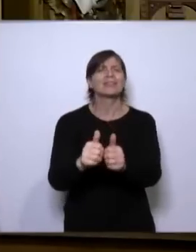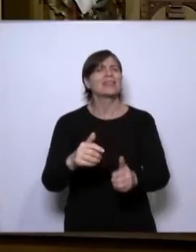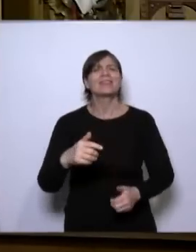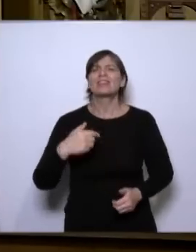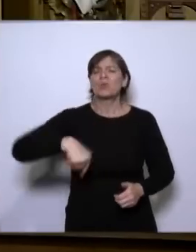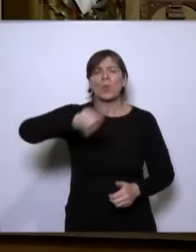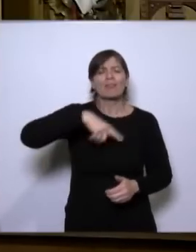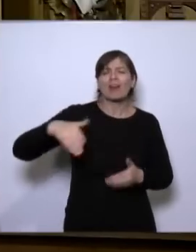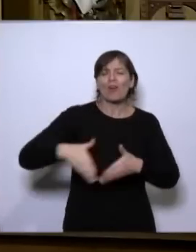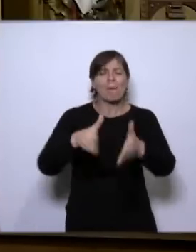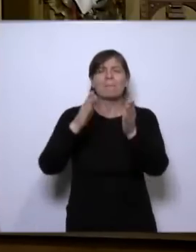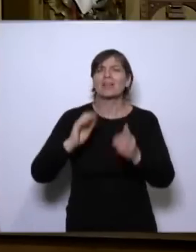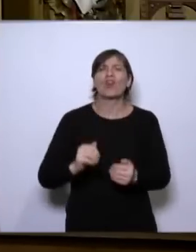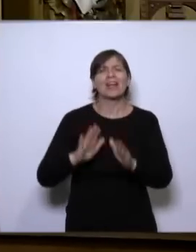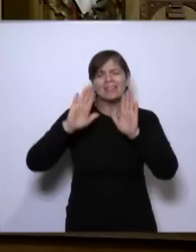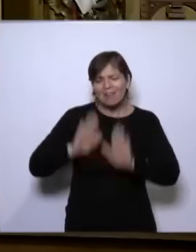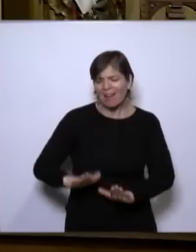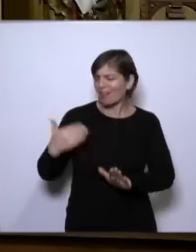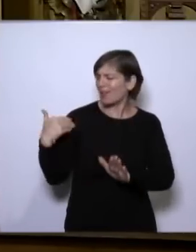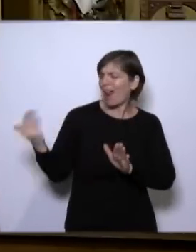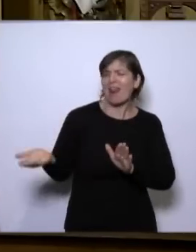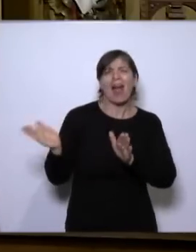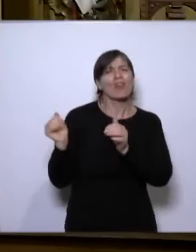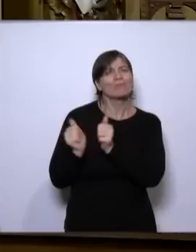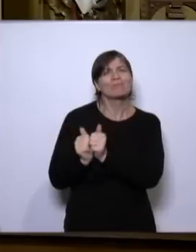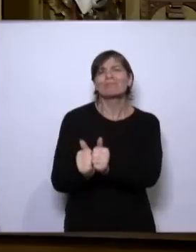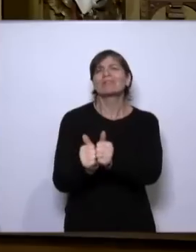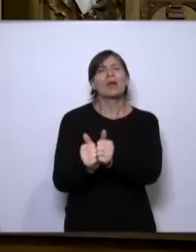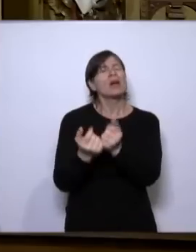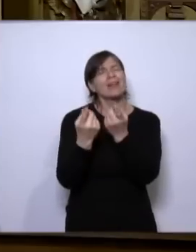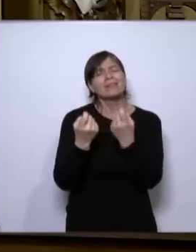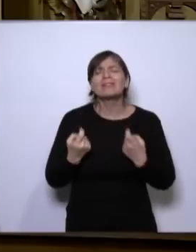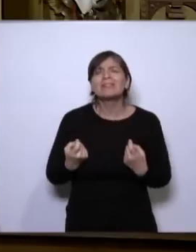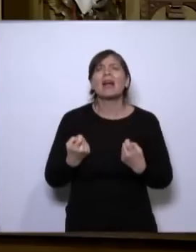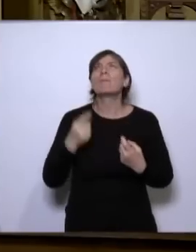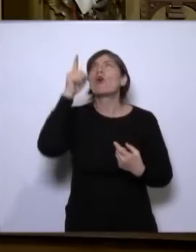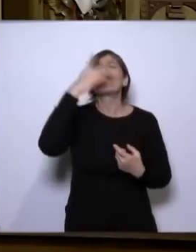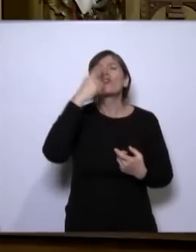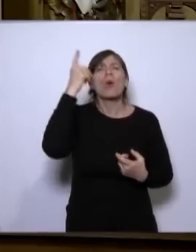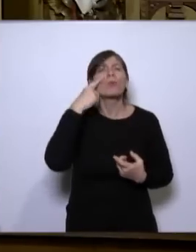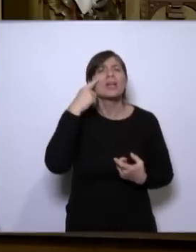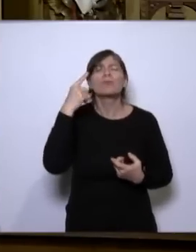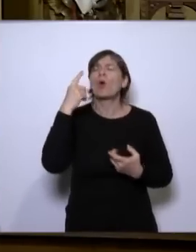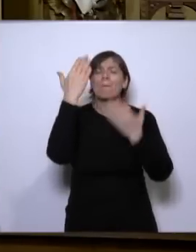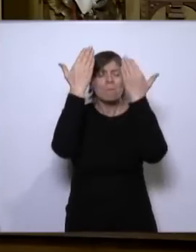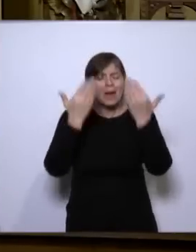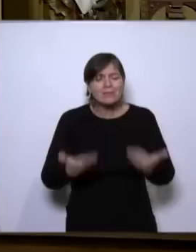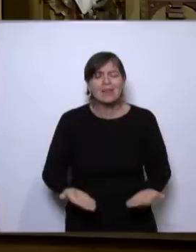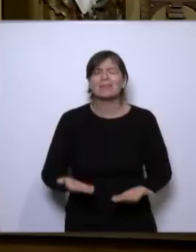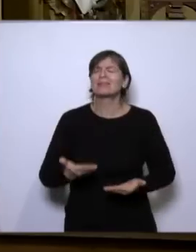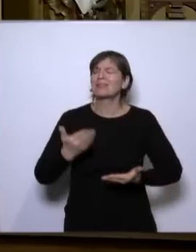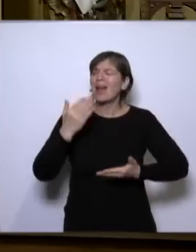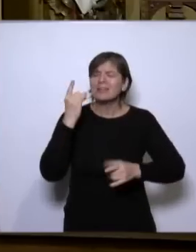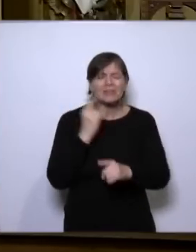vivo, que se quede a nuestro lado porque necesitamos de su presencia constante en